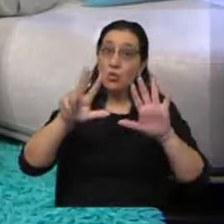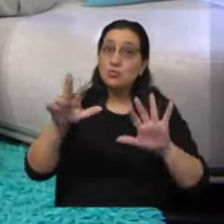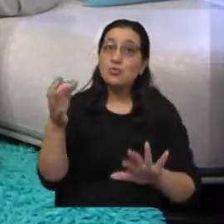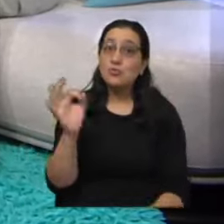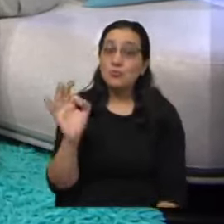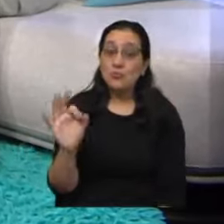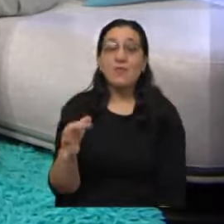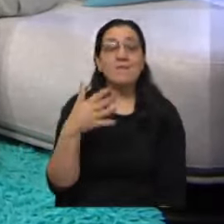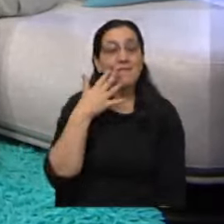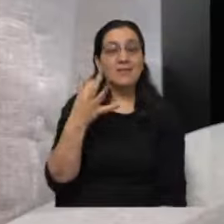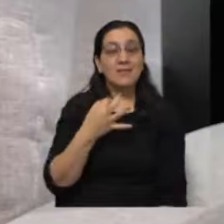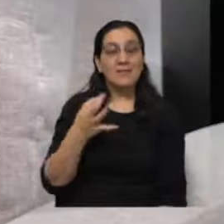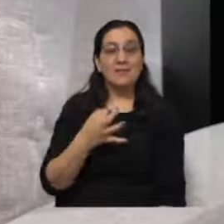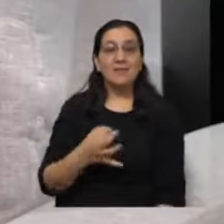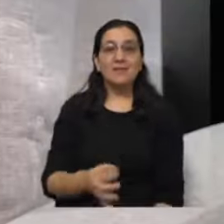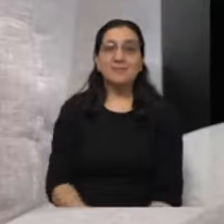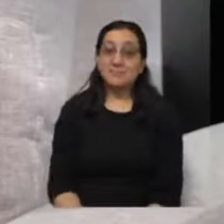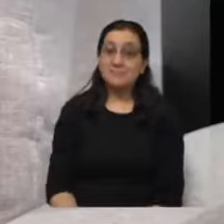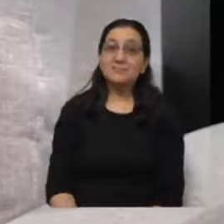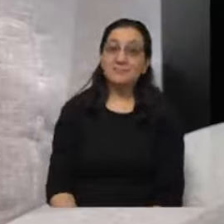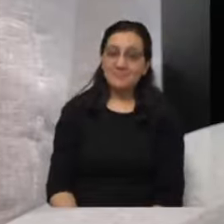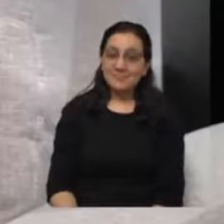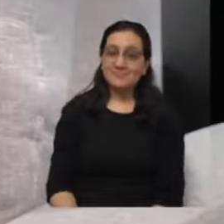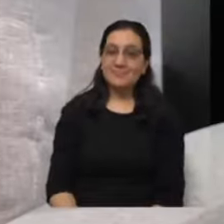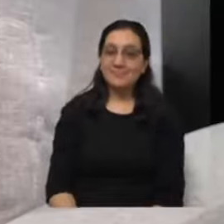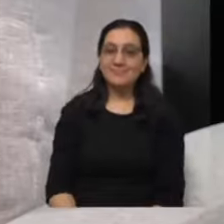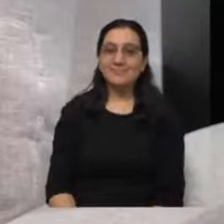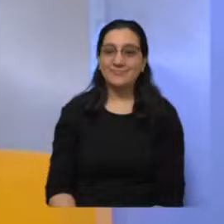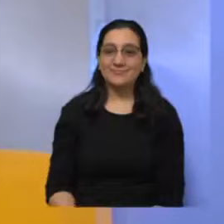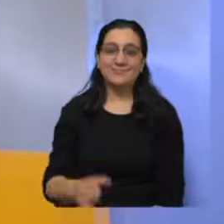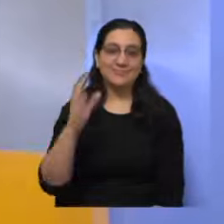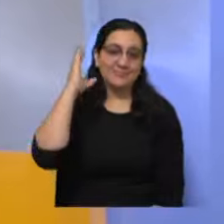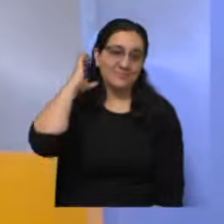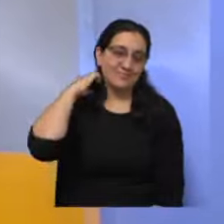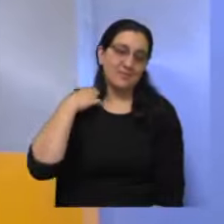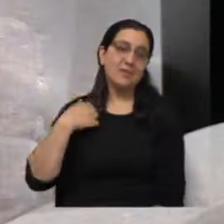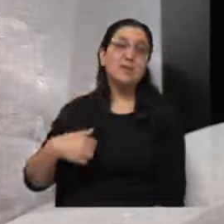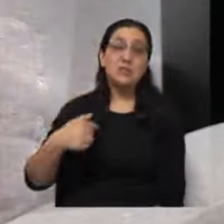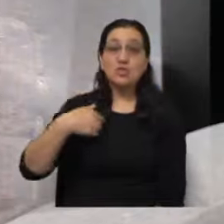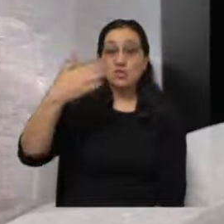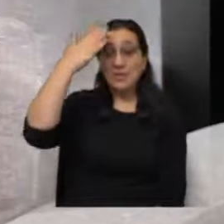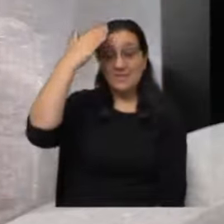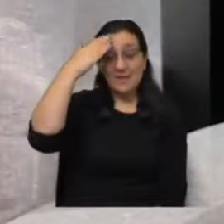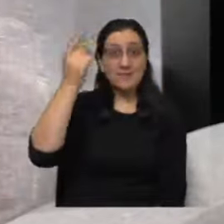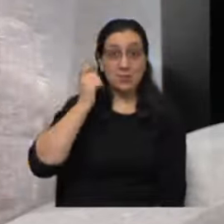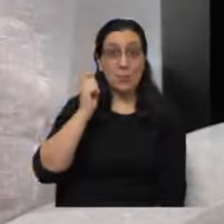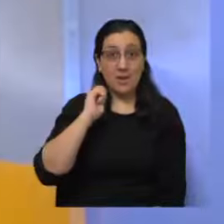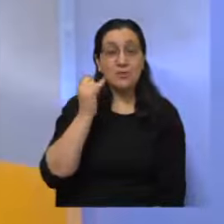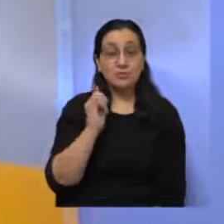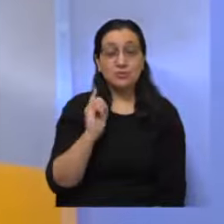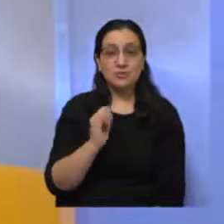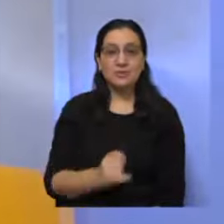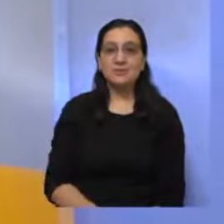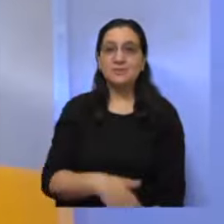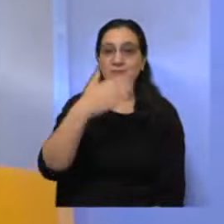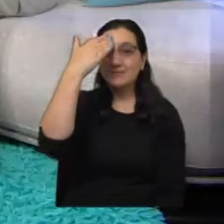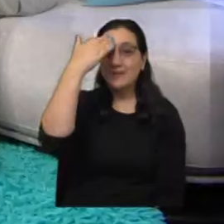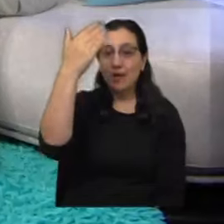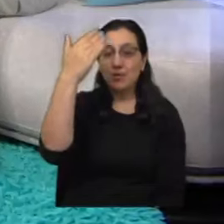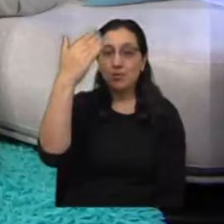Es verdad, octubre. No te salía. Me gustó que dijiste, 8, tipo, ahora sí me acuerdo que es el cumpleaños de Di Candia. Porque no tenía idea cuándo cumple, pero un beso gigante. Sabía. Saludos